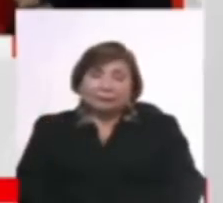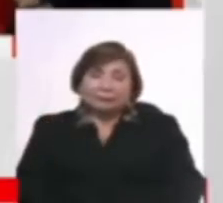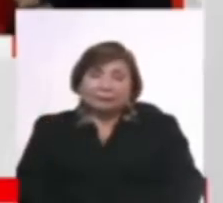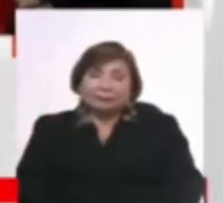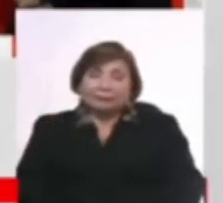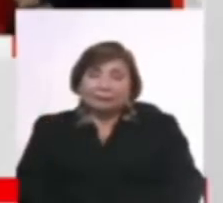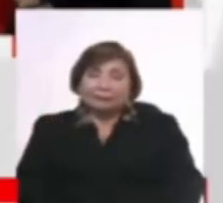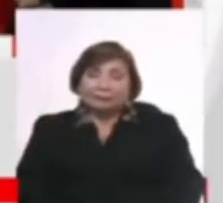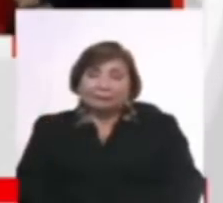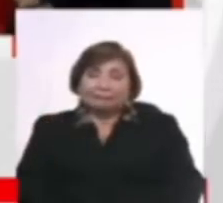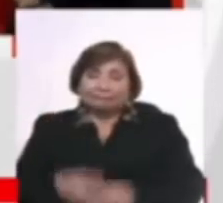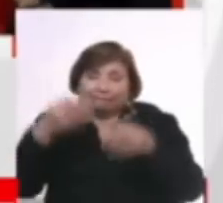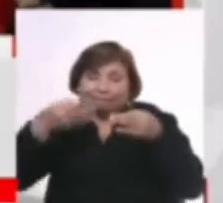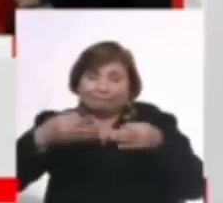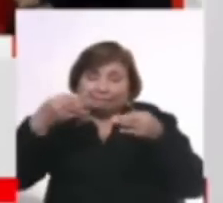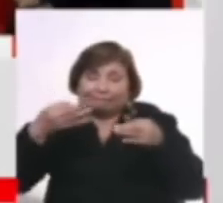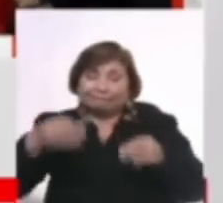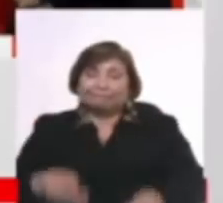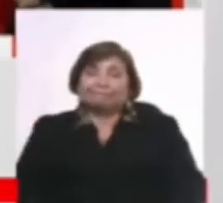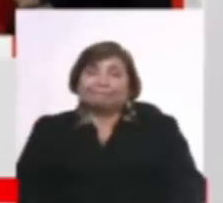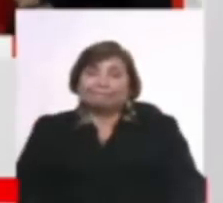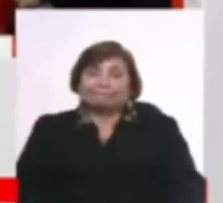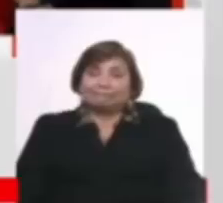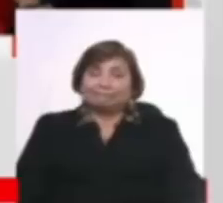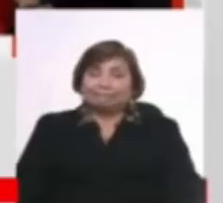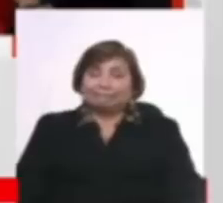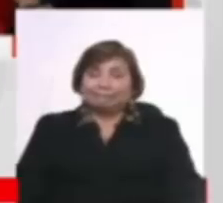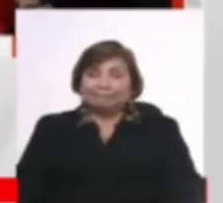espero la verdad,